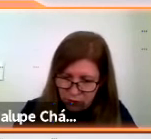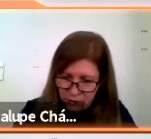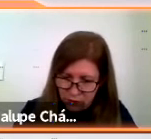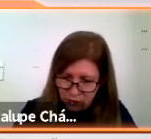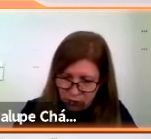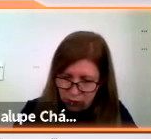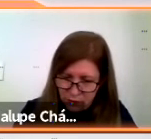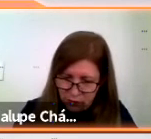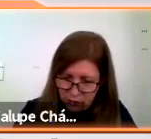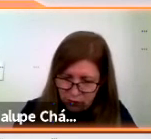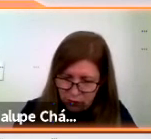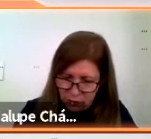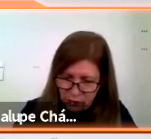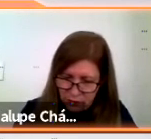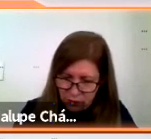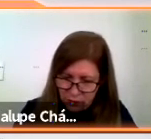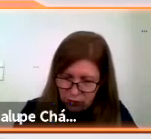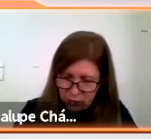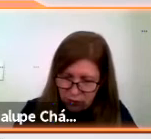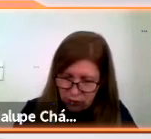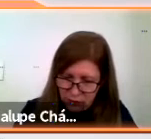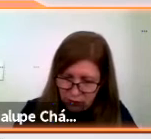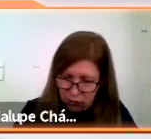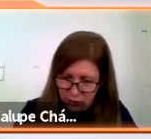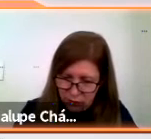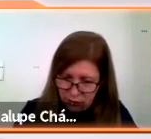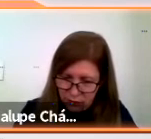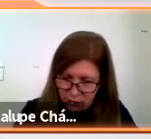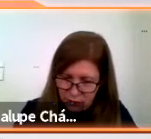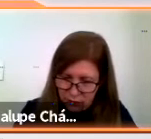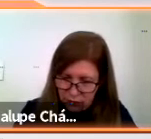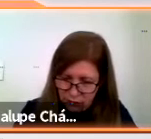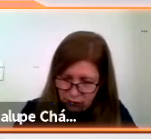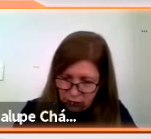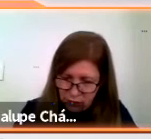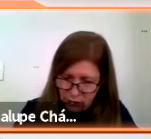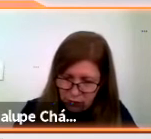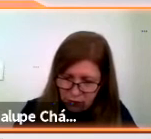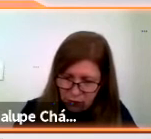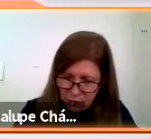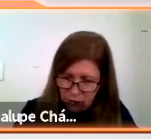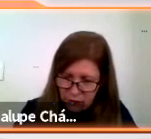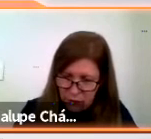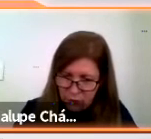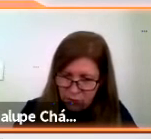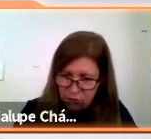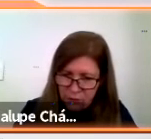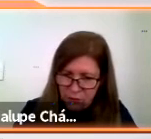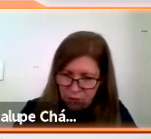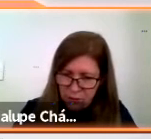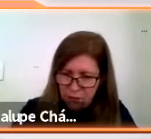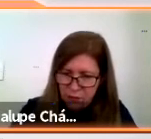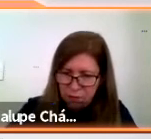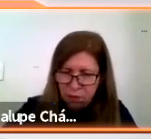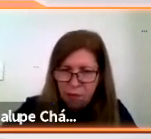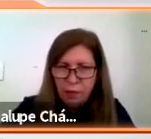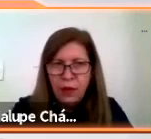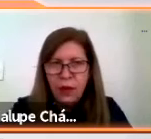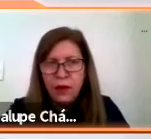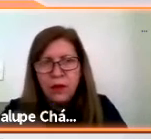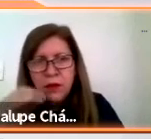sexual, acoso sexual y o laboral, intervención que deberá realizarse desde una perspectiva de género y con base en los